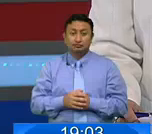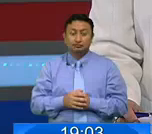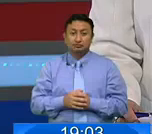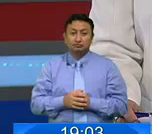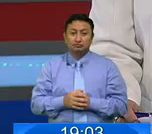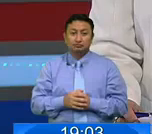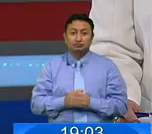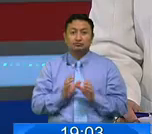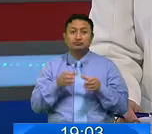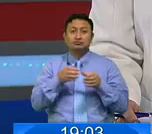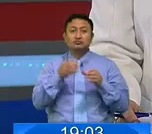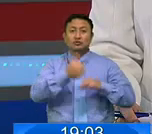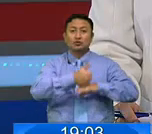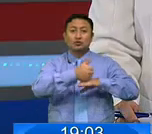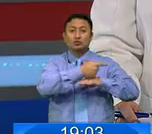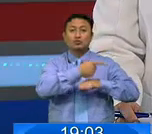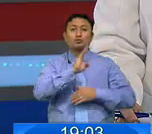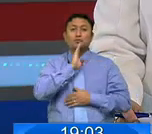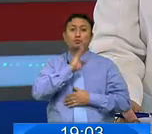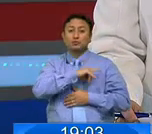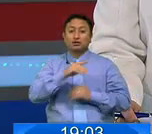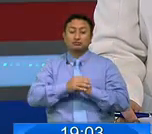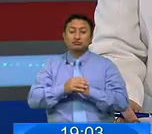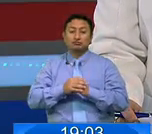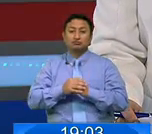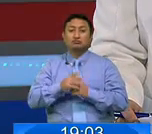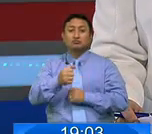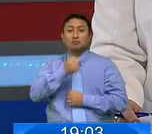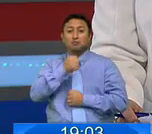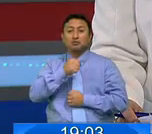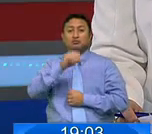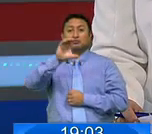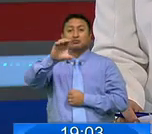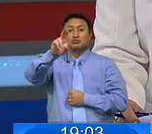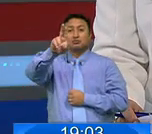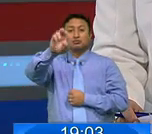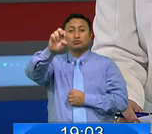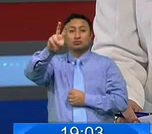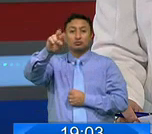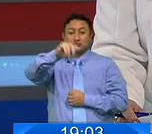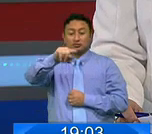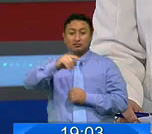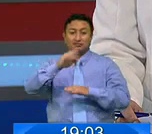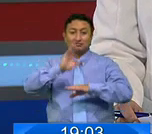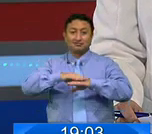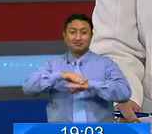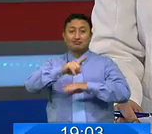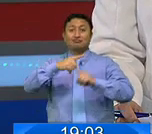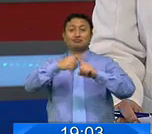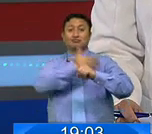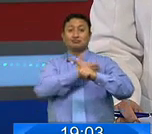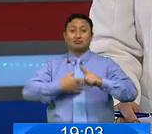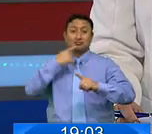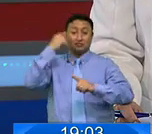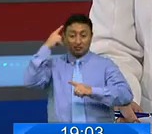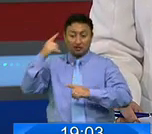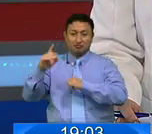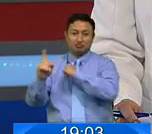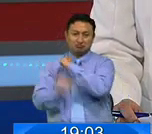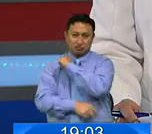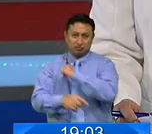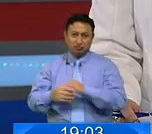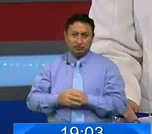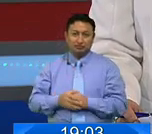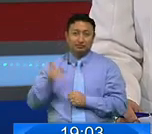Un tribunal de primera instancia en Bélgica sentenció al periodista Ramiro Cueva por las agresiones que sufrió el expresidente Correa en el